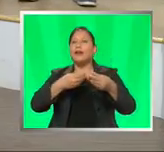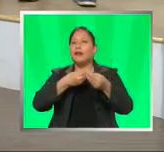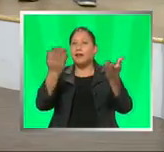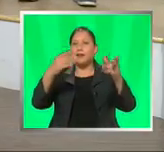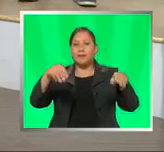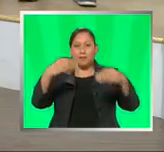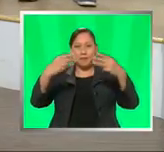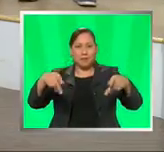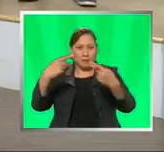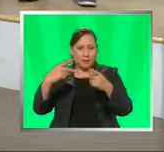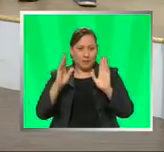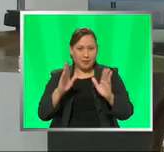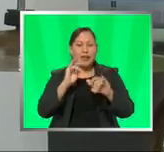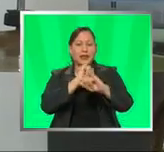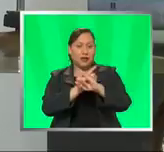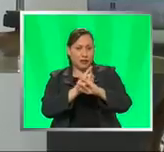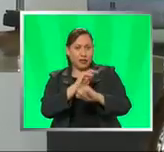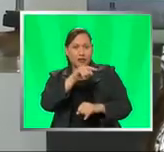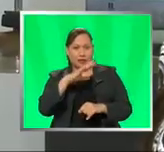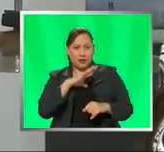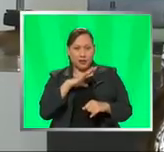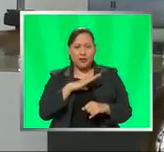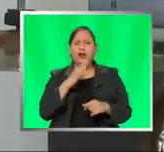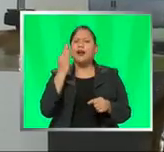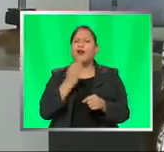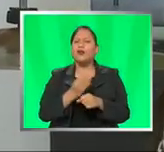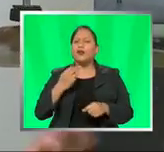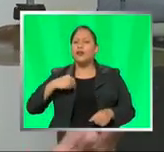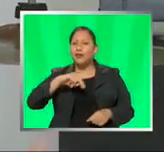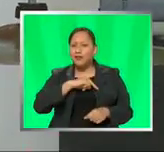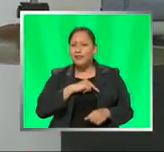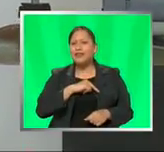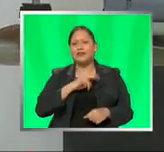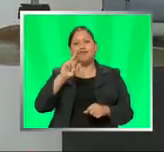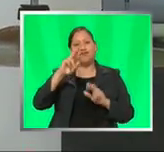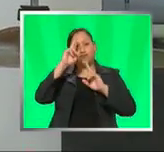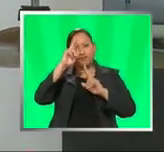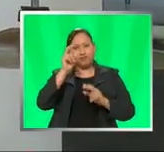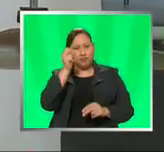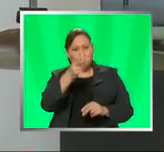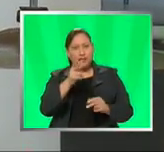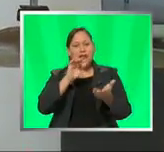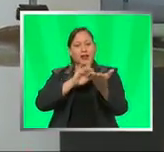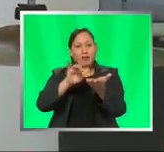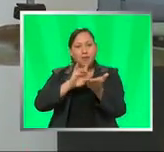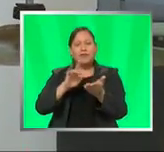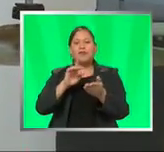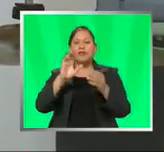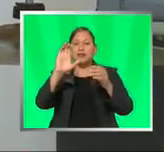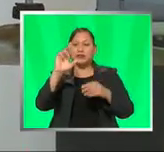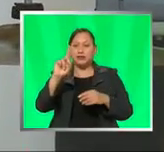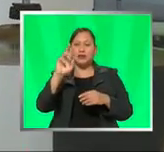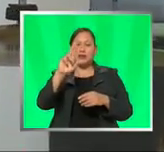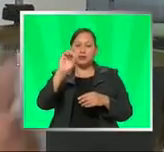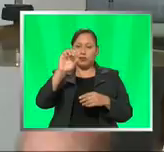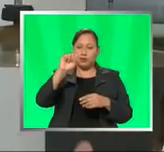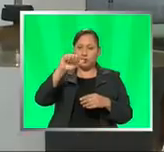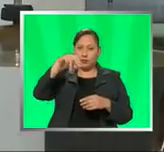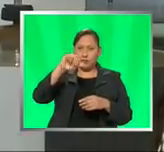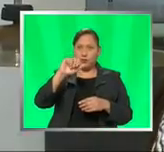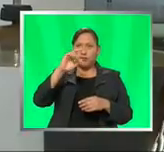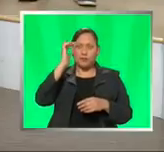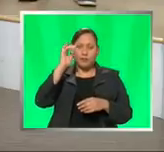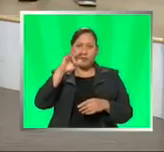redes sociales, está en todas las tiendas de discos. Y bueno, pues ahorita, la verdad, es un honor para nosotros participar en el disco de Rosana San Juan, Luis Antonio,